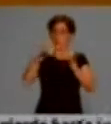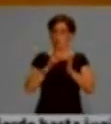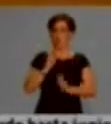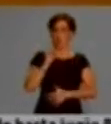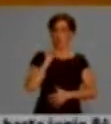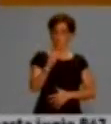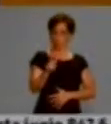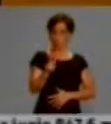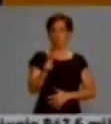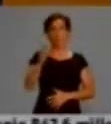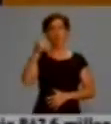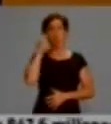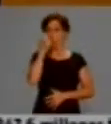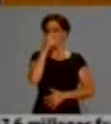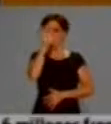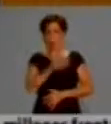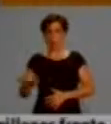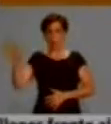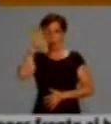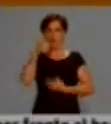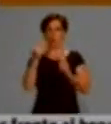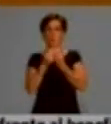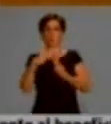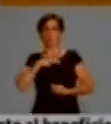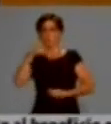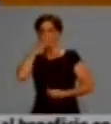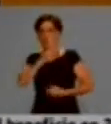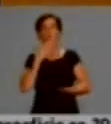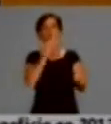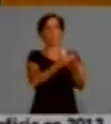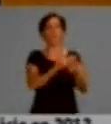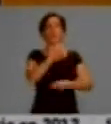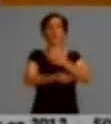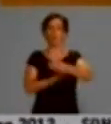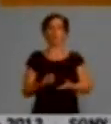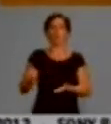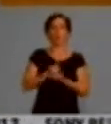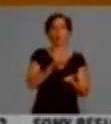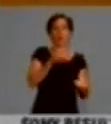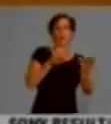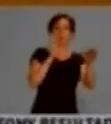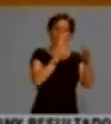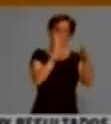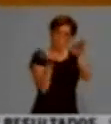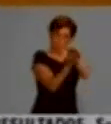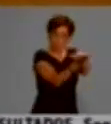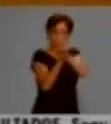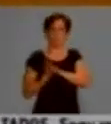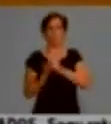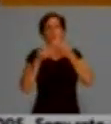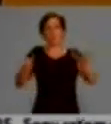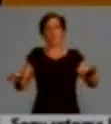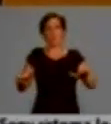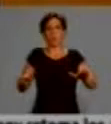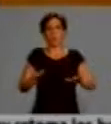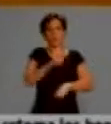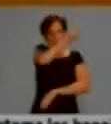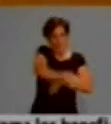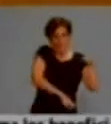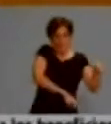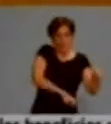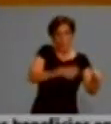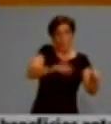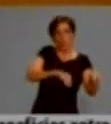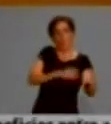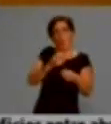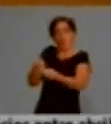Nacional a Instancias de la Fiscalía había reabierto el sumario contra Bárcenas. Pues bien, poco antes usted le había tenido que tranquilizar.